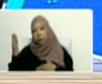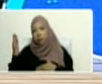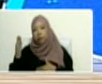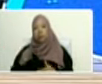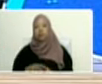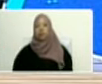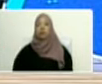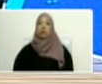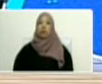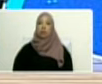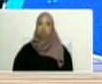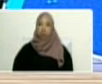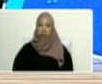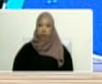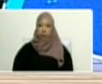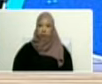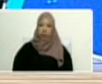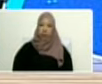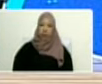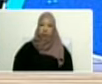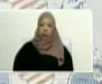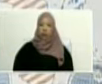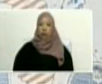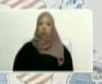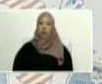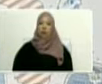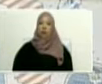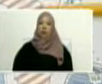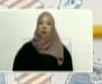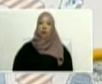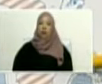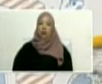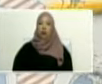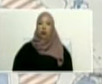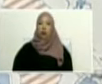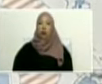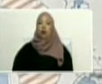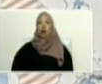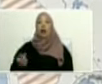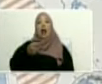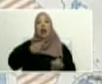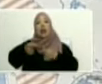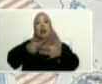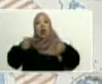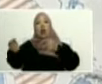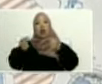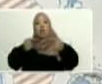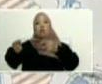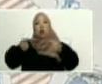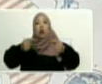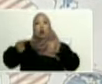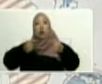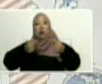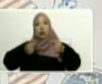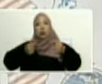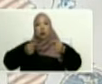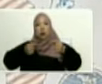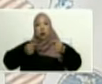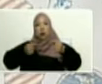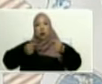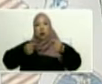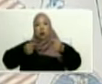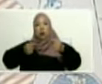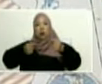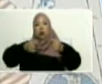Aquí está el territorio en controversia. Este